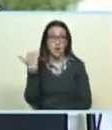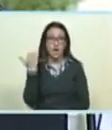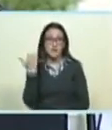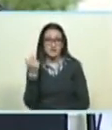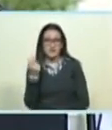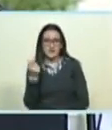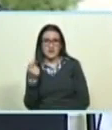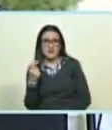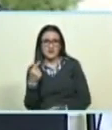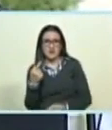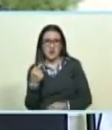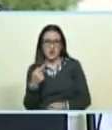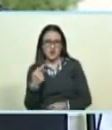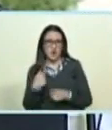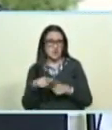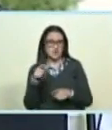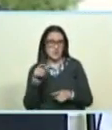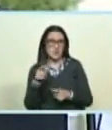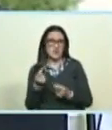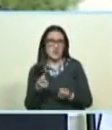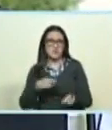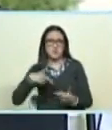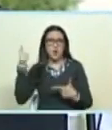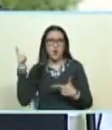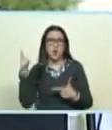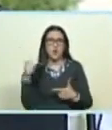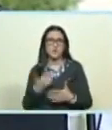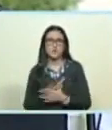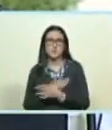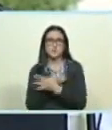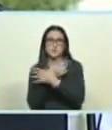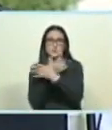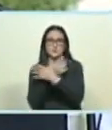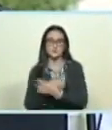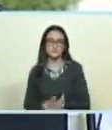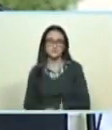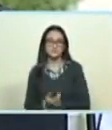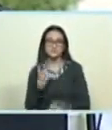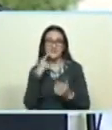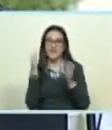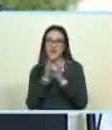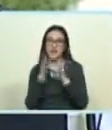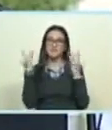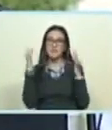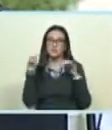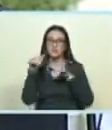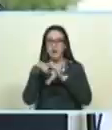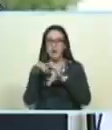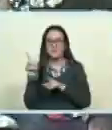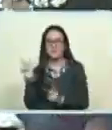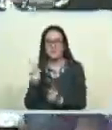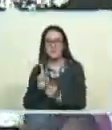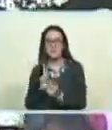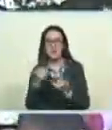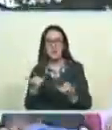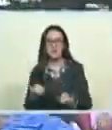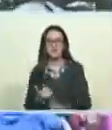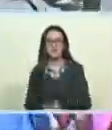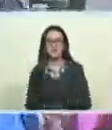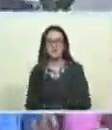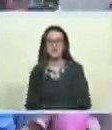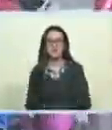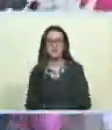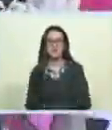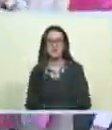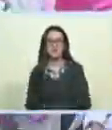para la oligarquía. Vinieron alborotados. Mira, vamos a saludarle. Un aplauso a la marcha que está llegando.